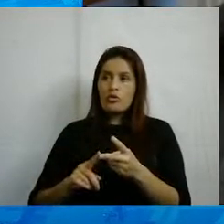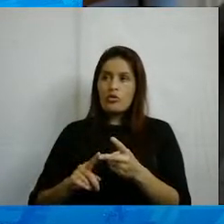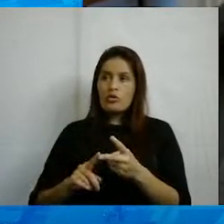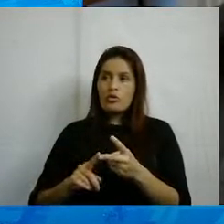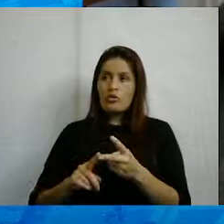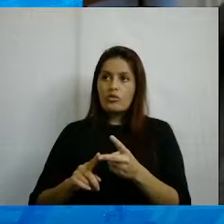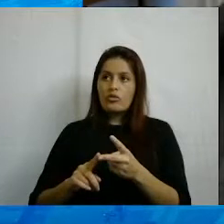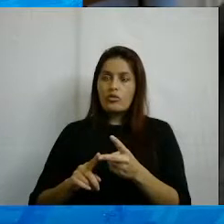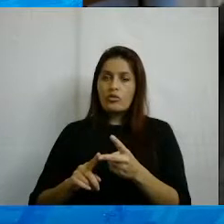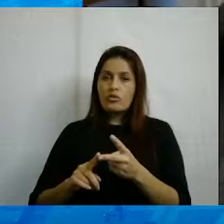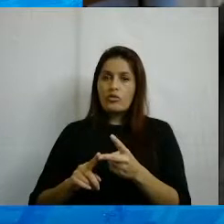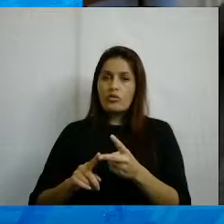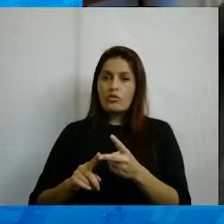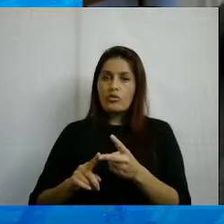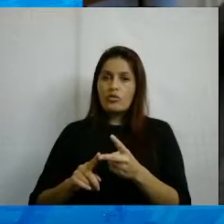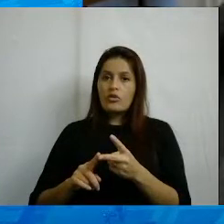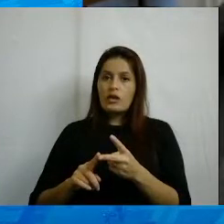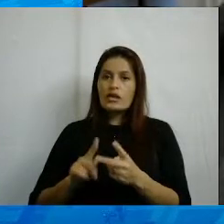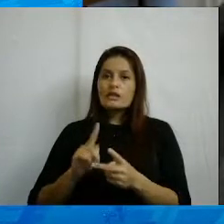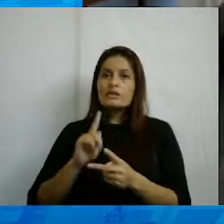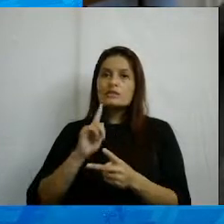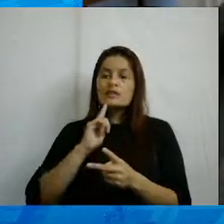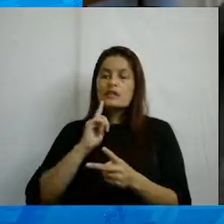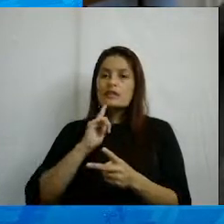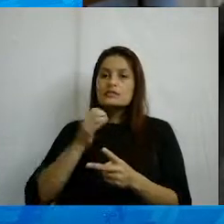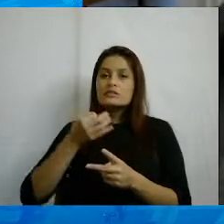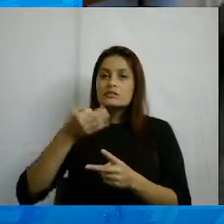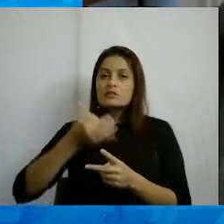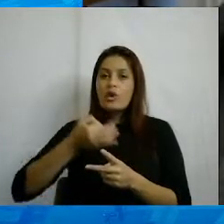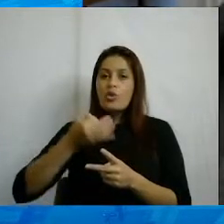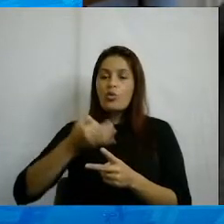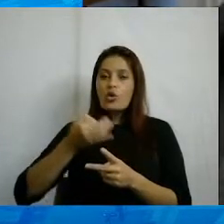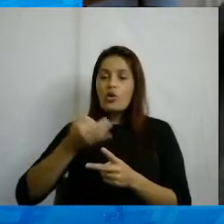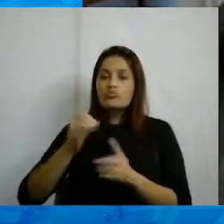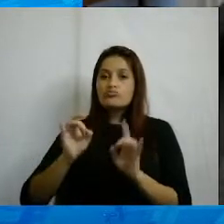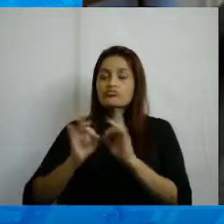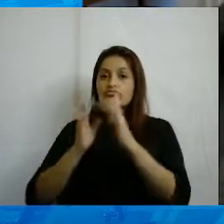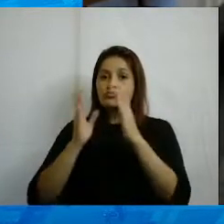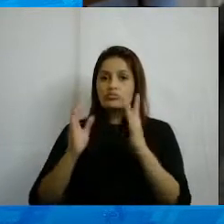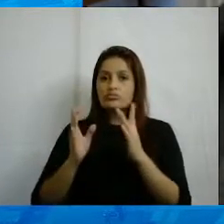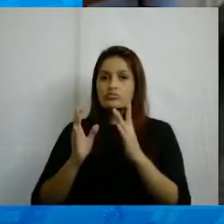tiene algún tipo de seguro en siniestro y si está financiado.